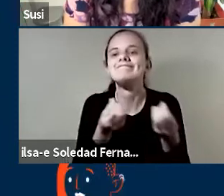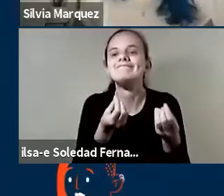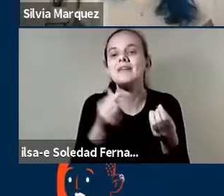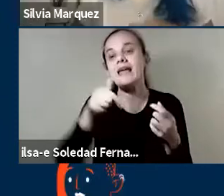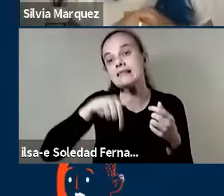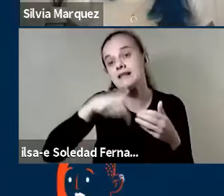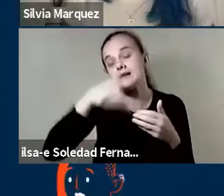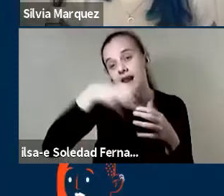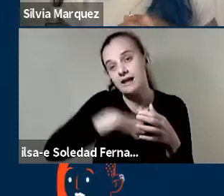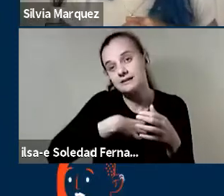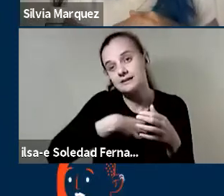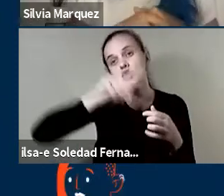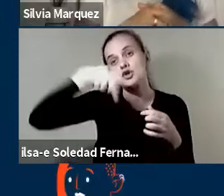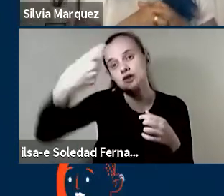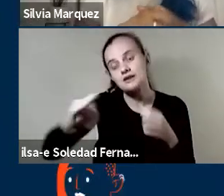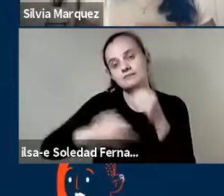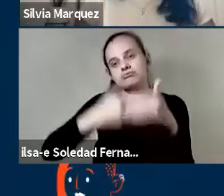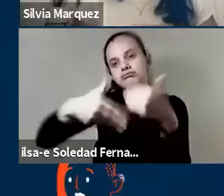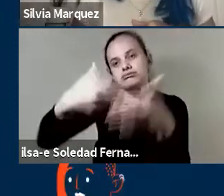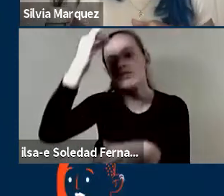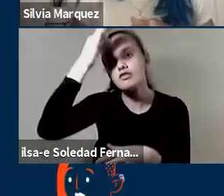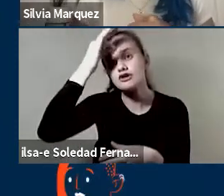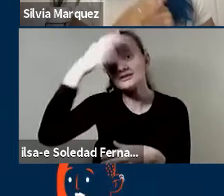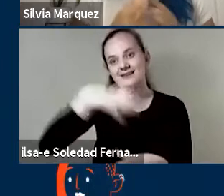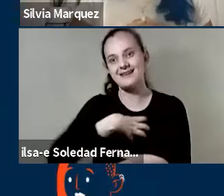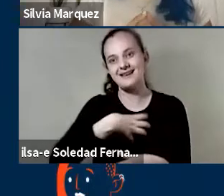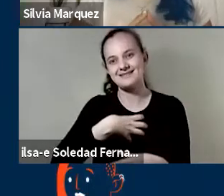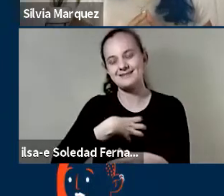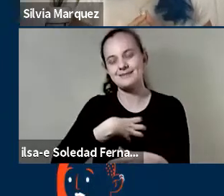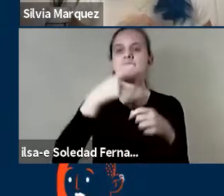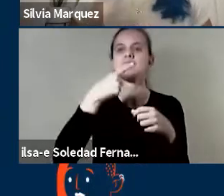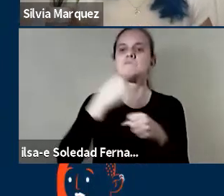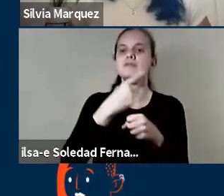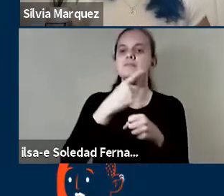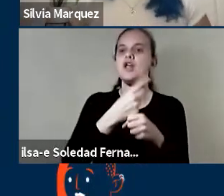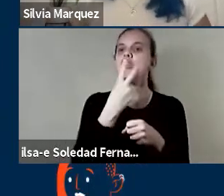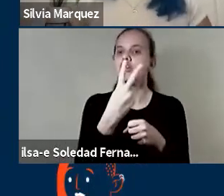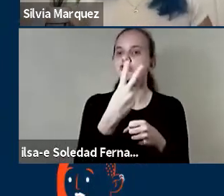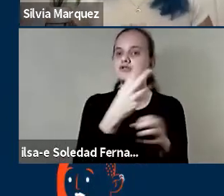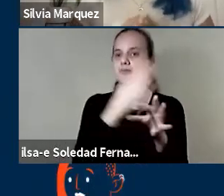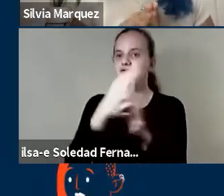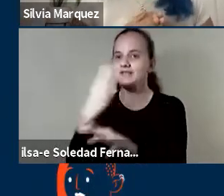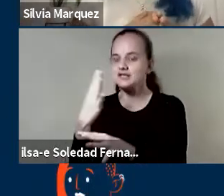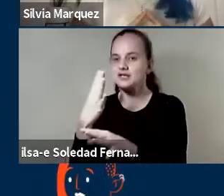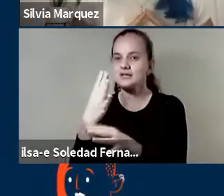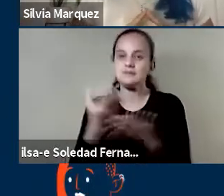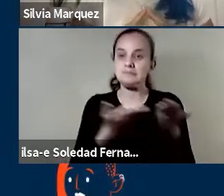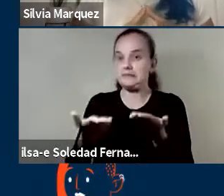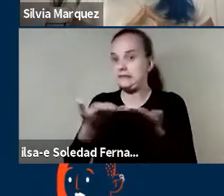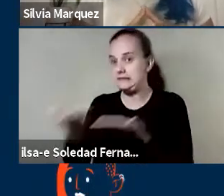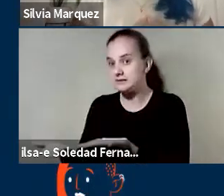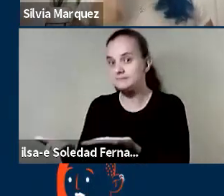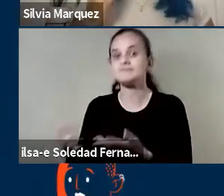Bien, un poco para contarles cómo es la dinámica de esta y de las próximas 12 clases. Al principio